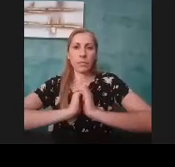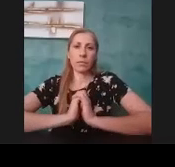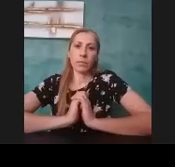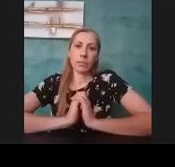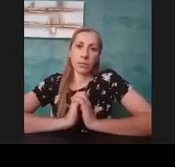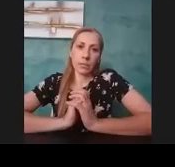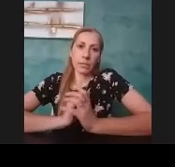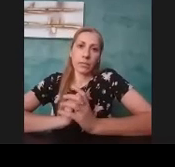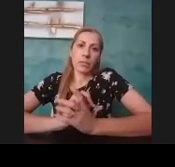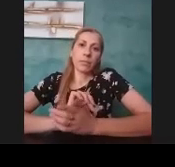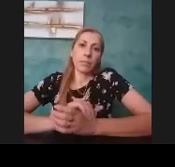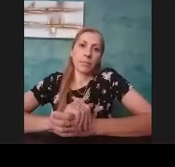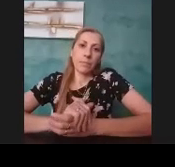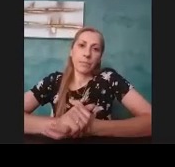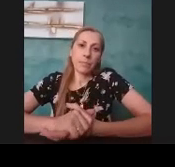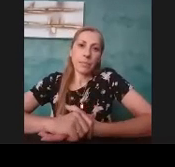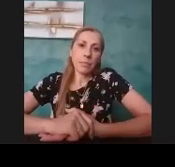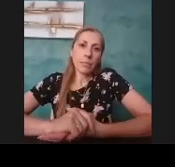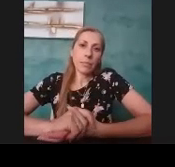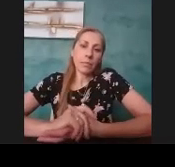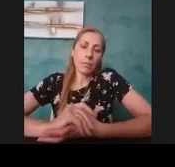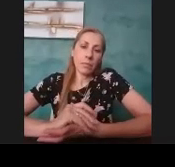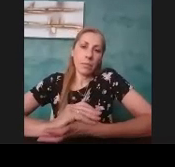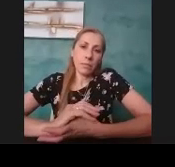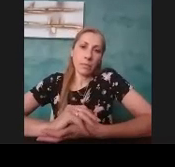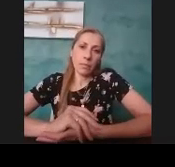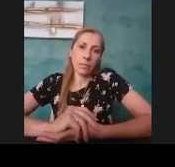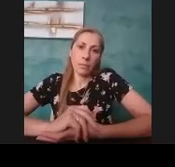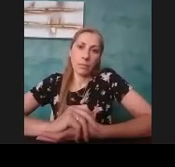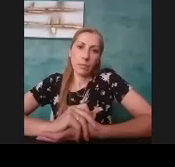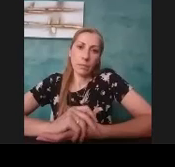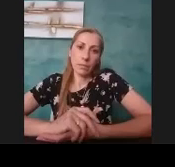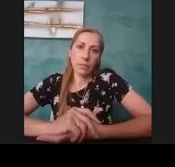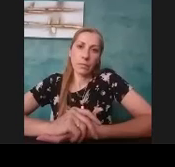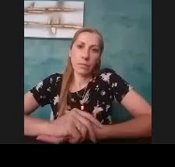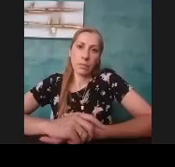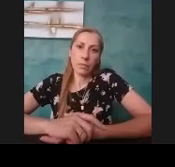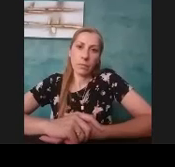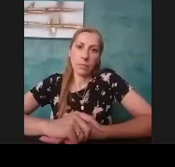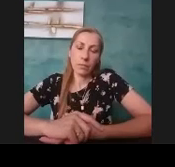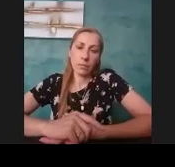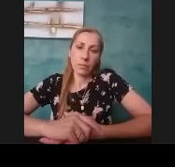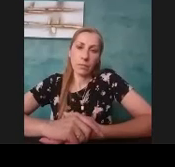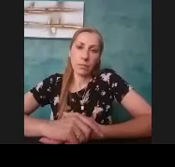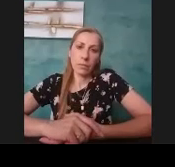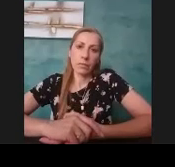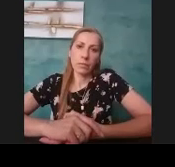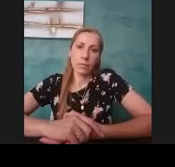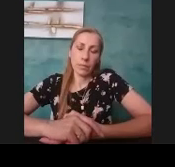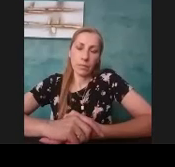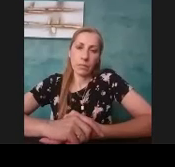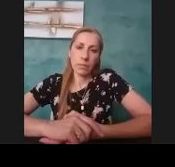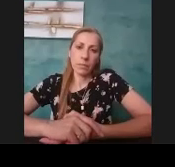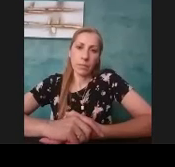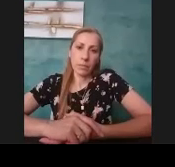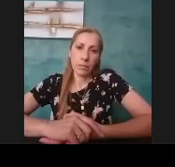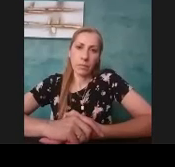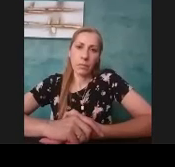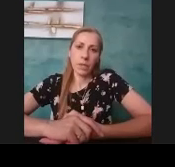interior, porque eso creo que debería ser. Podemos tener un tomógrafo, pero si no tenemos quien sepa ver la